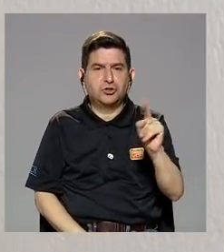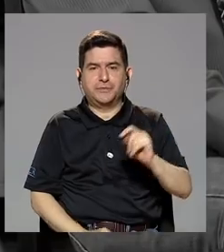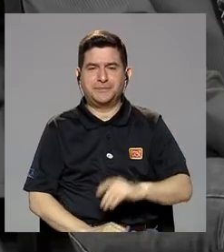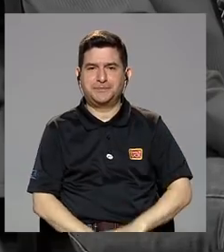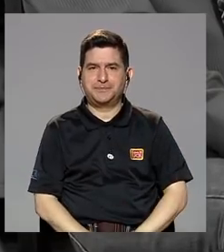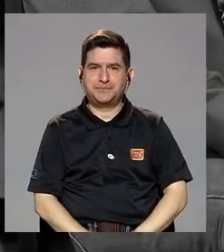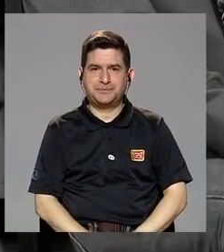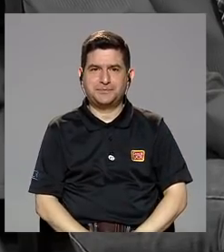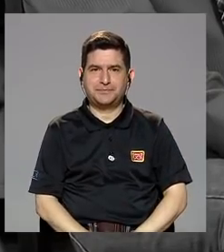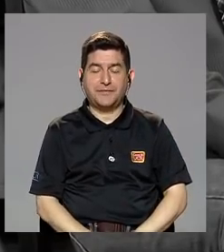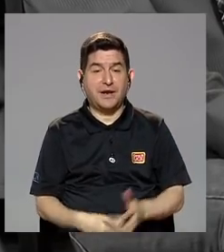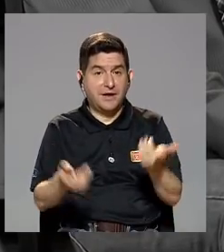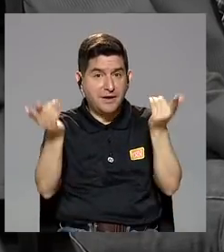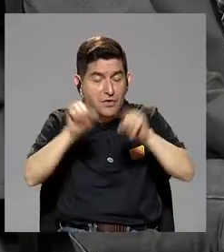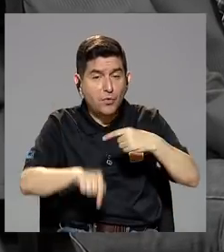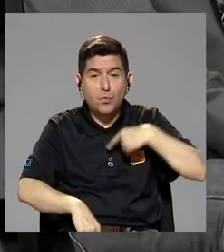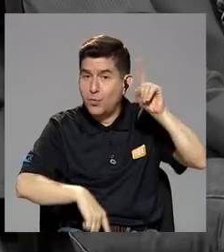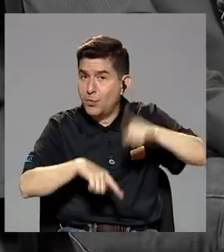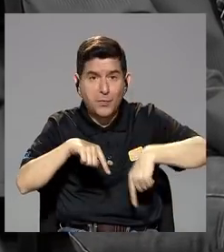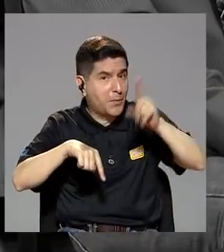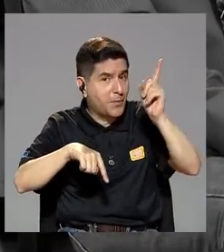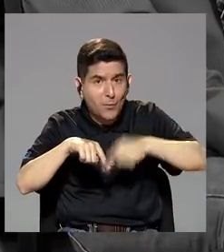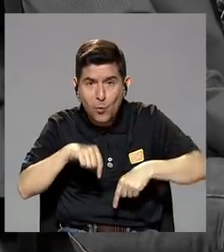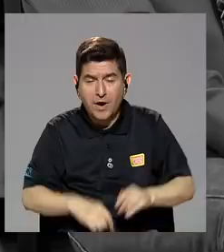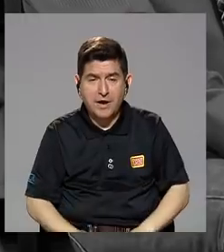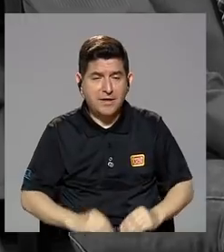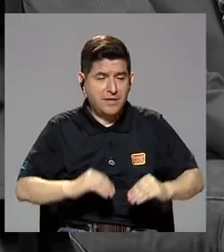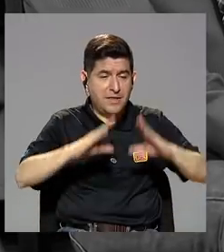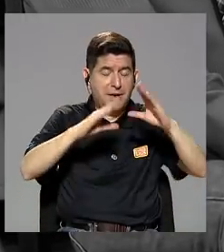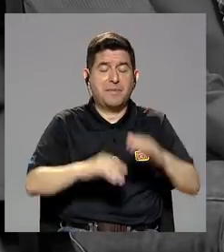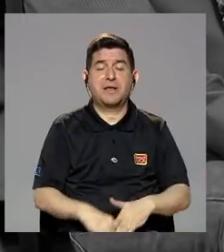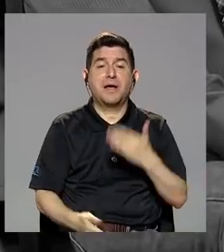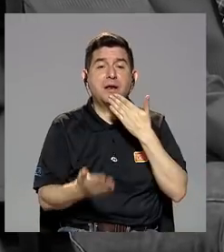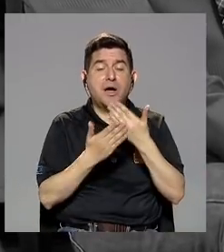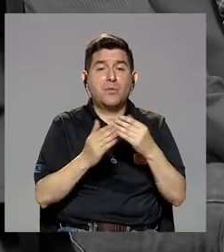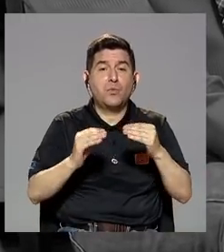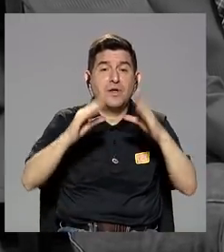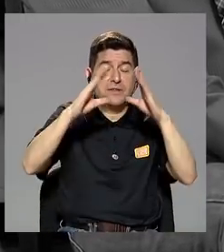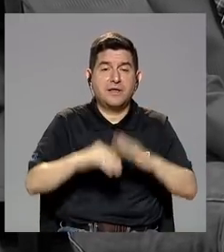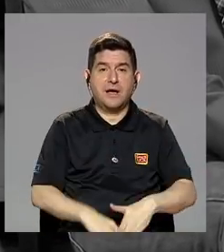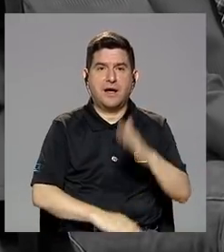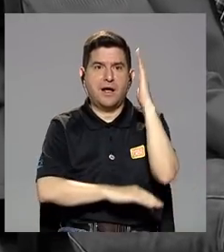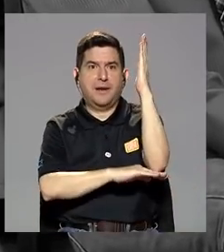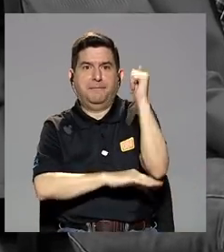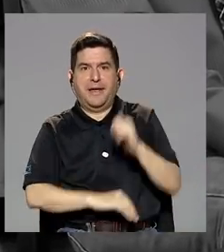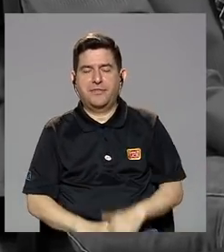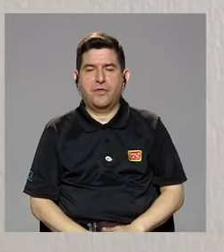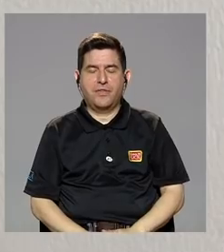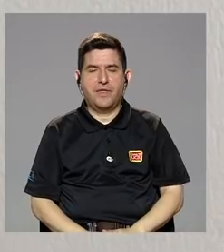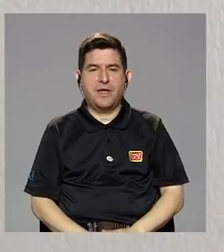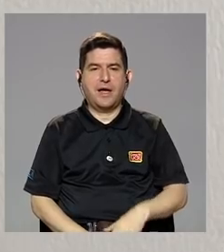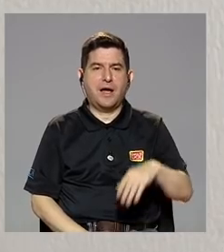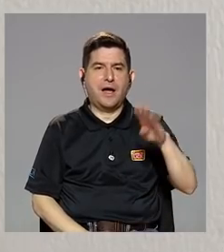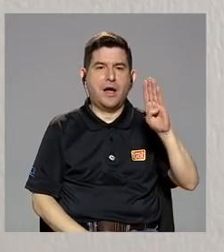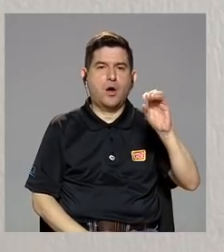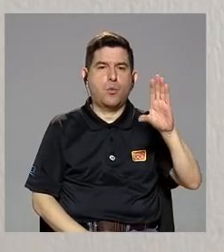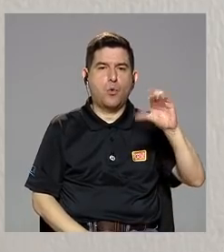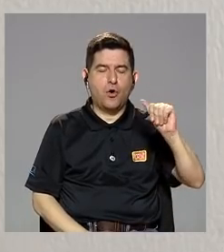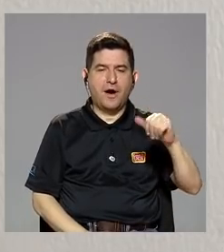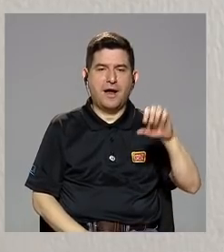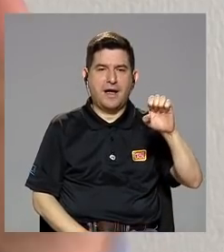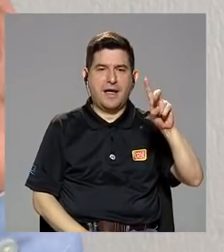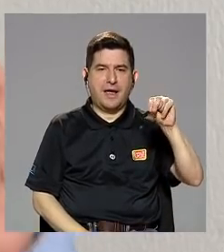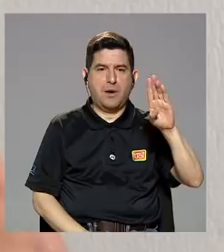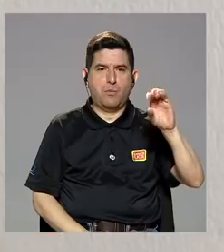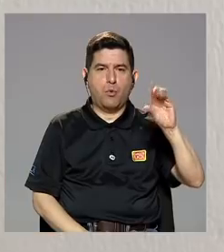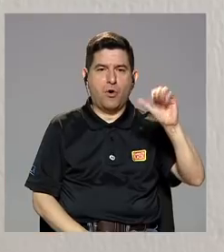entonces lo que pasa es que uno no puede estar en la mañana en buen día a mediodía de boca en boca de la tarde